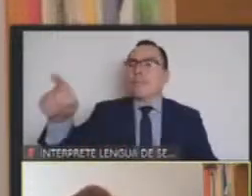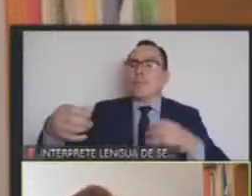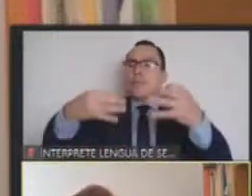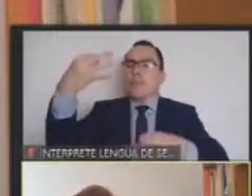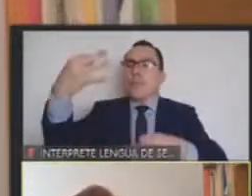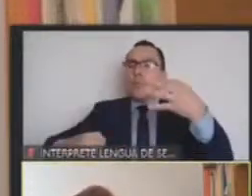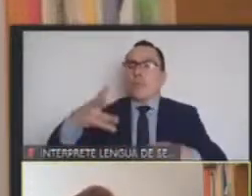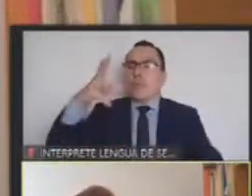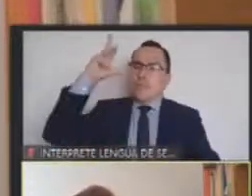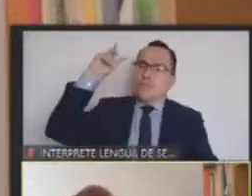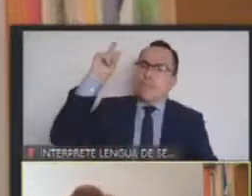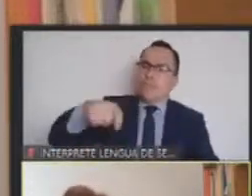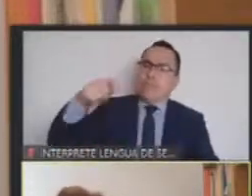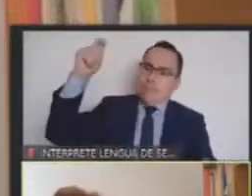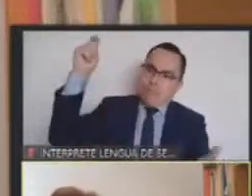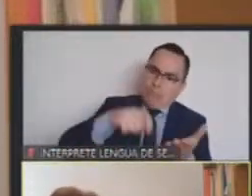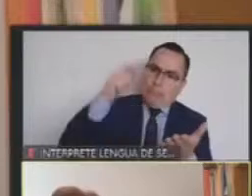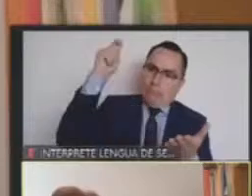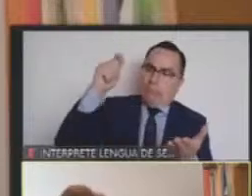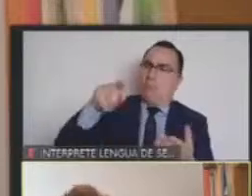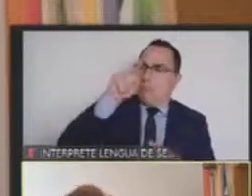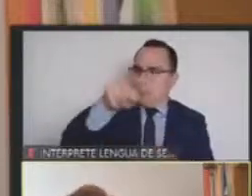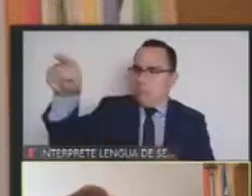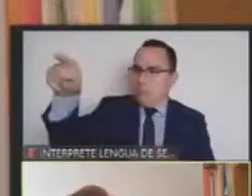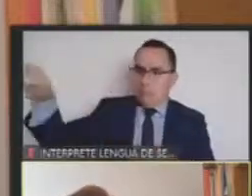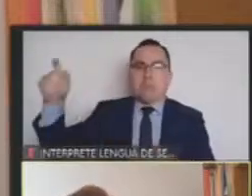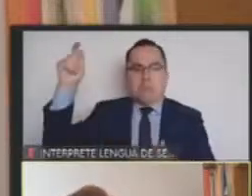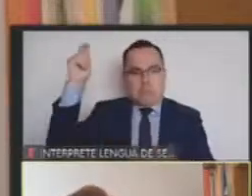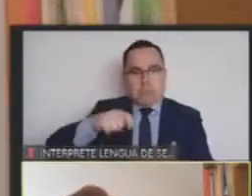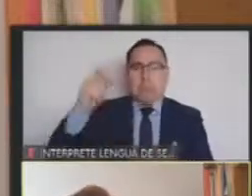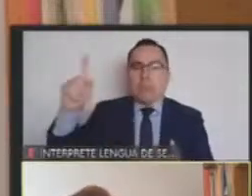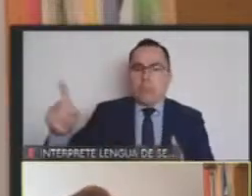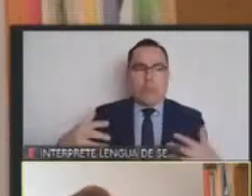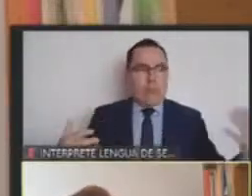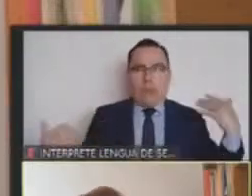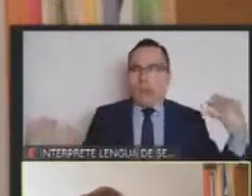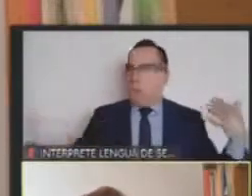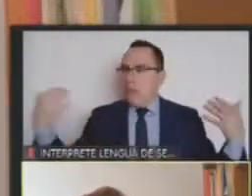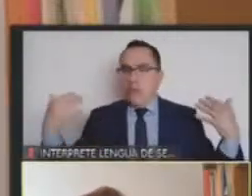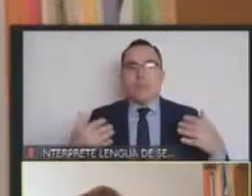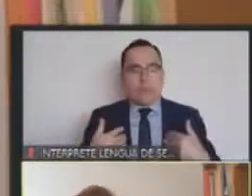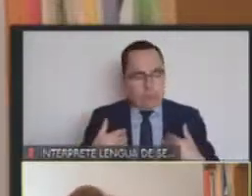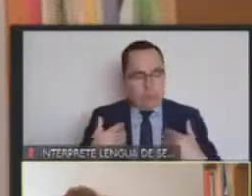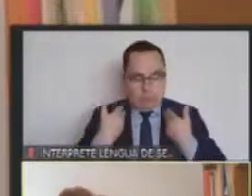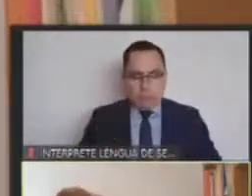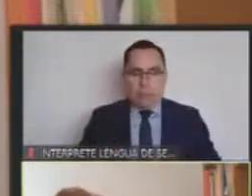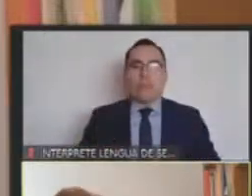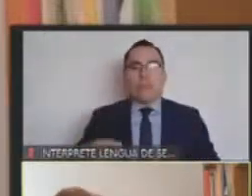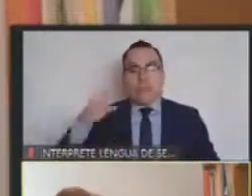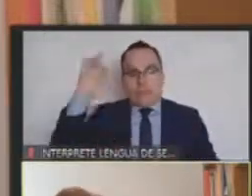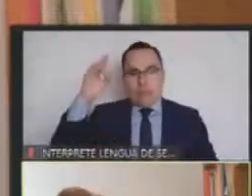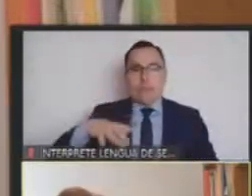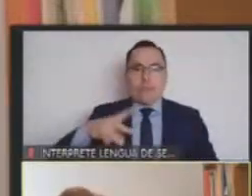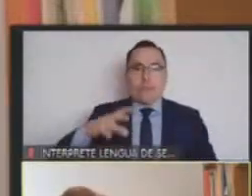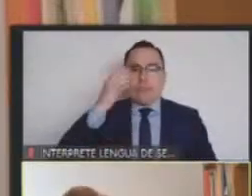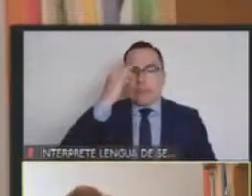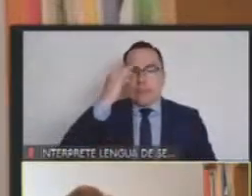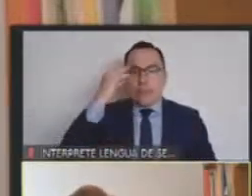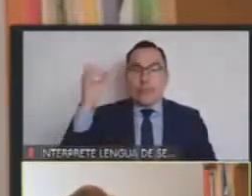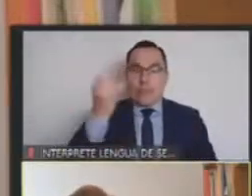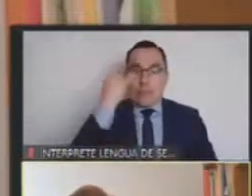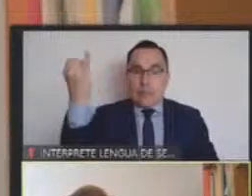sus funciones con autonomía y sin presiones. Entonces, la independencia de la